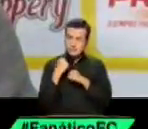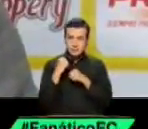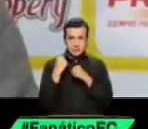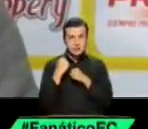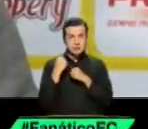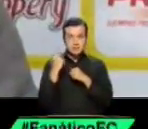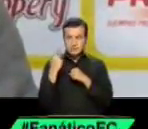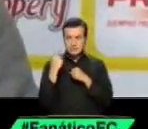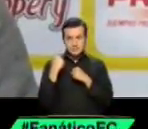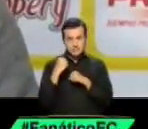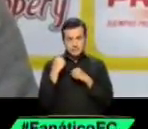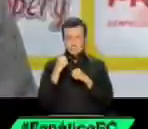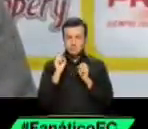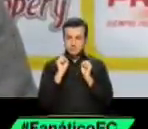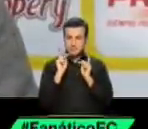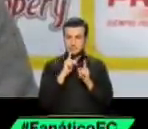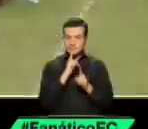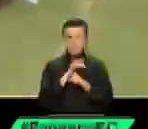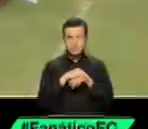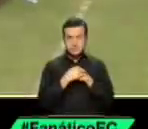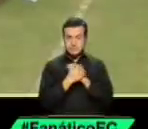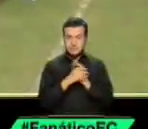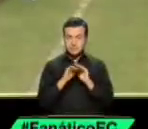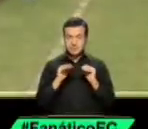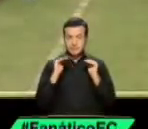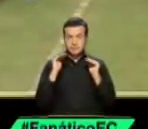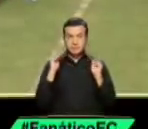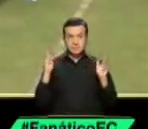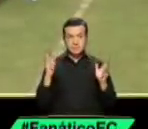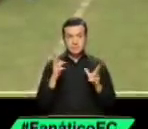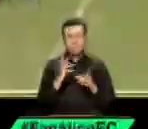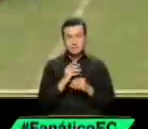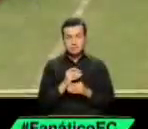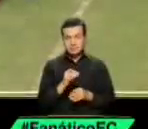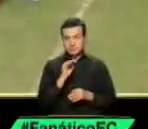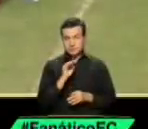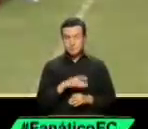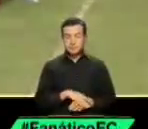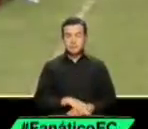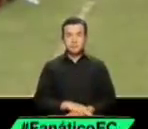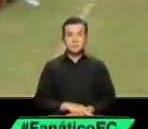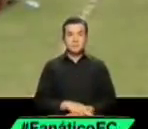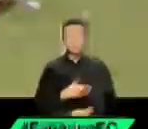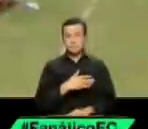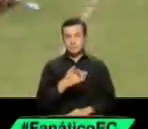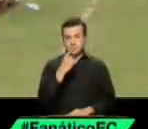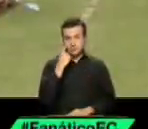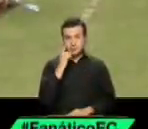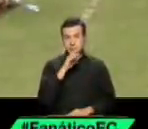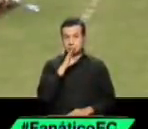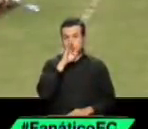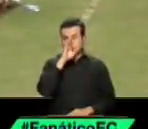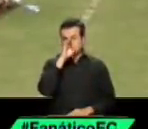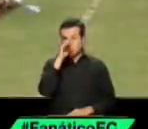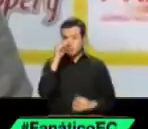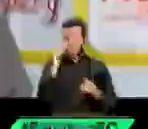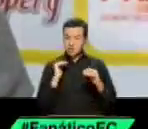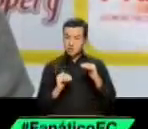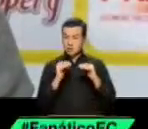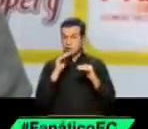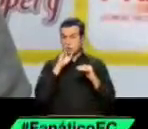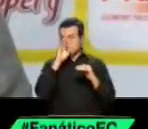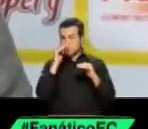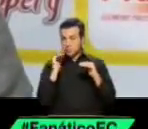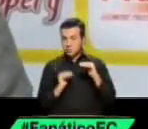para cada quien recibir una oportunidad, aprovecharla al máximo, ¿no? La asimilé muy bien porque, como ven, siempre en las inferiores de